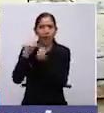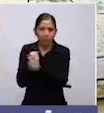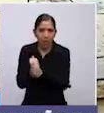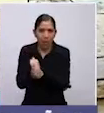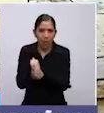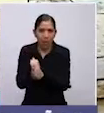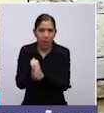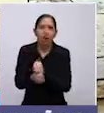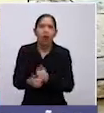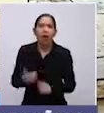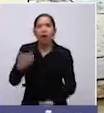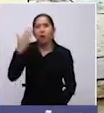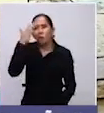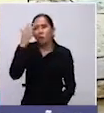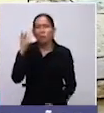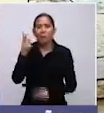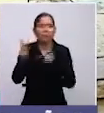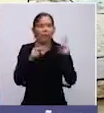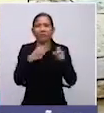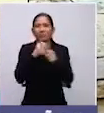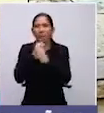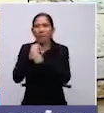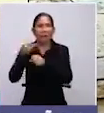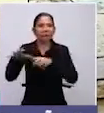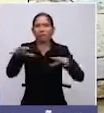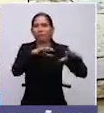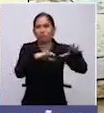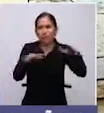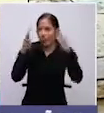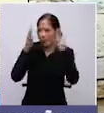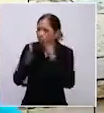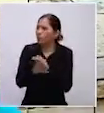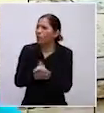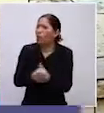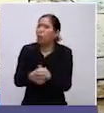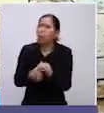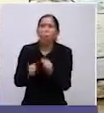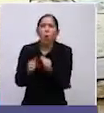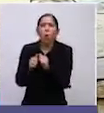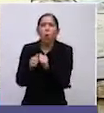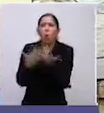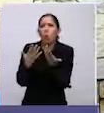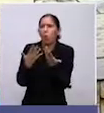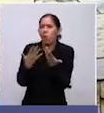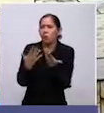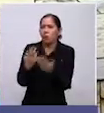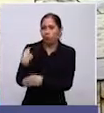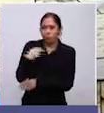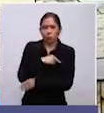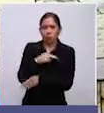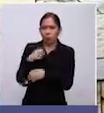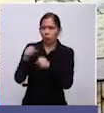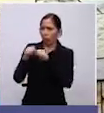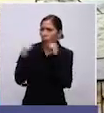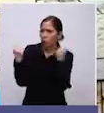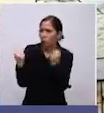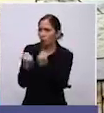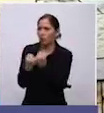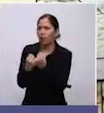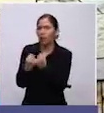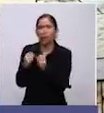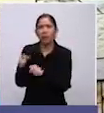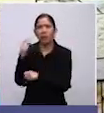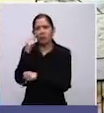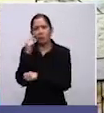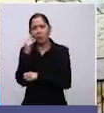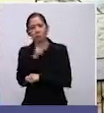están distribuidas para atender los cuidados. ¿Cómo podemos hacer de que, como sociedad, dejemos de ver a los niños, a las